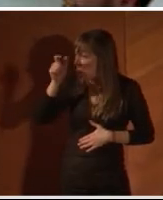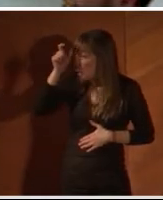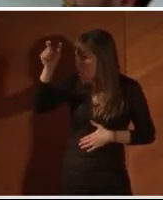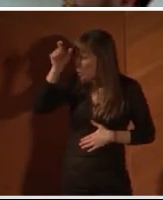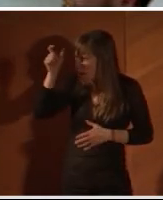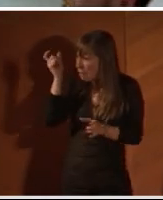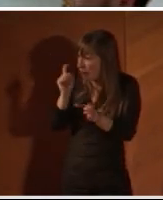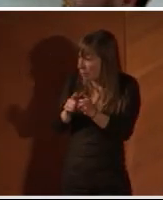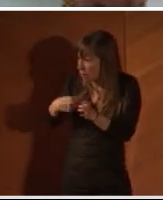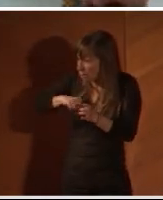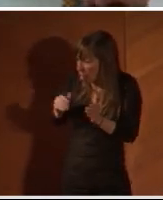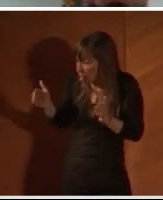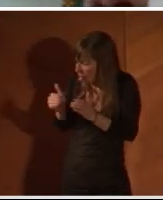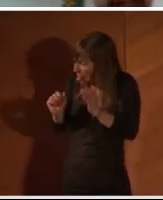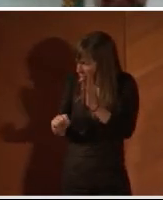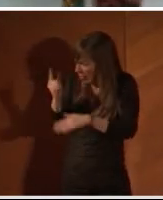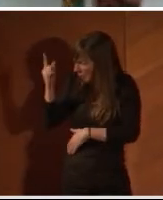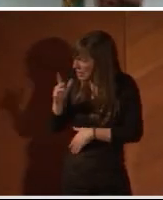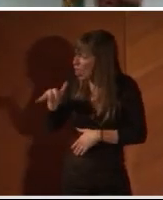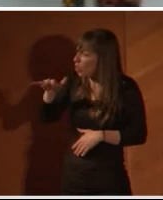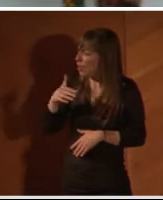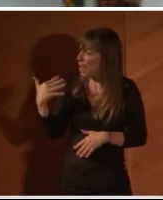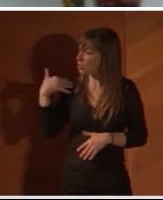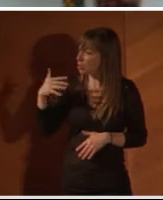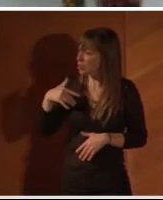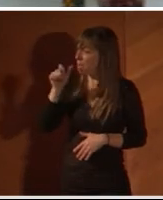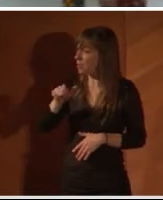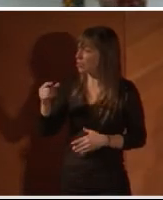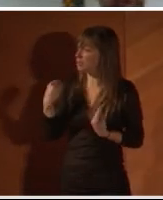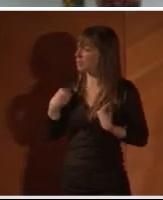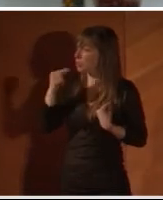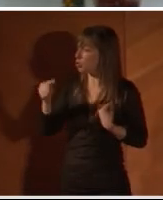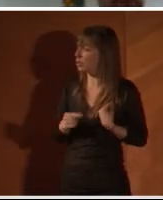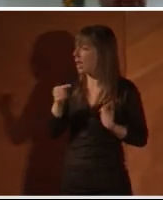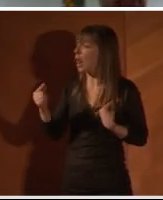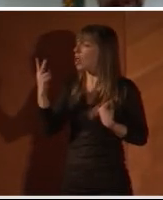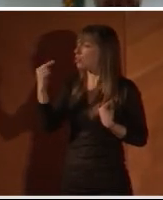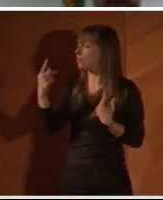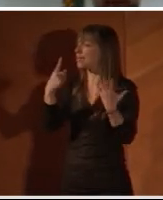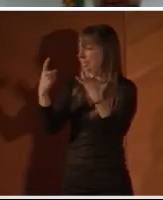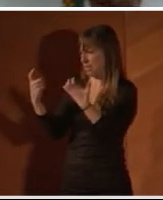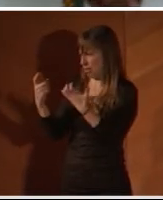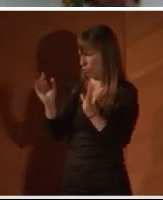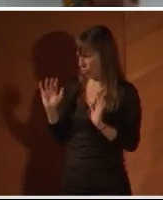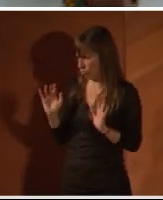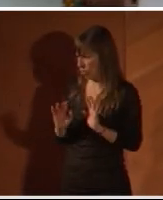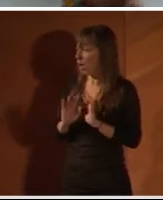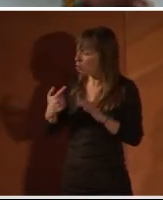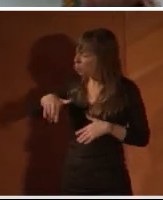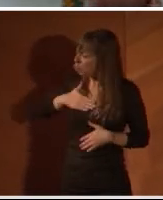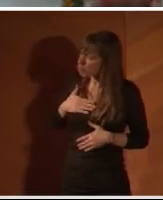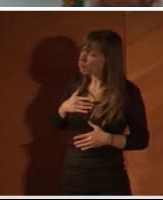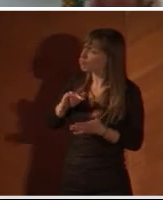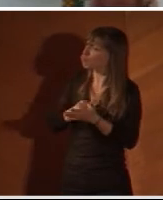hemos apuntado. Somos un pueblo de la provincia de Soria, tenemos 2.600 habitantes y hemos sido pioneros en la utilización de las